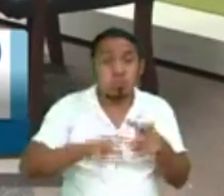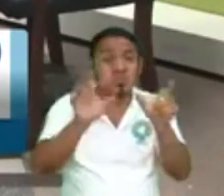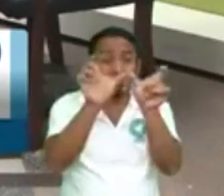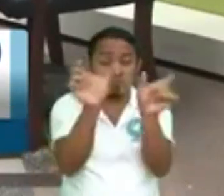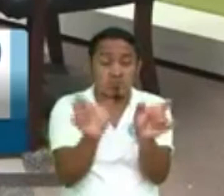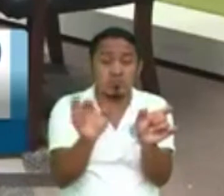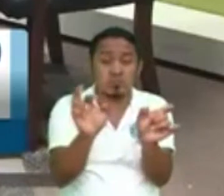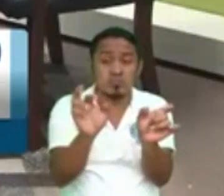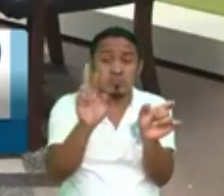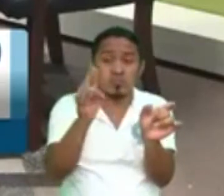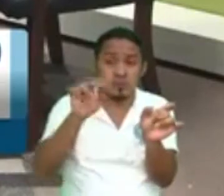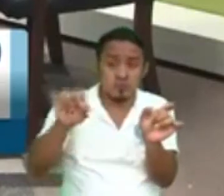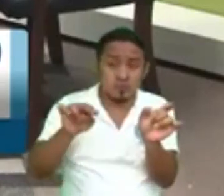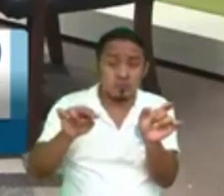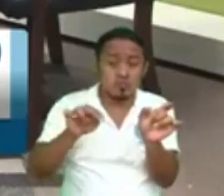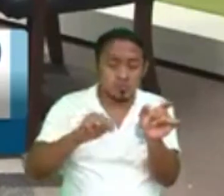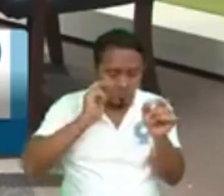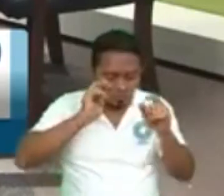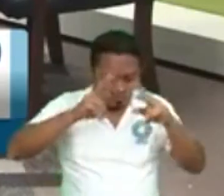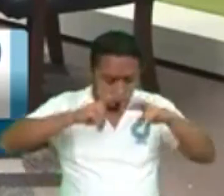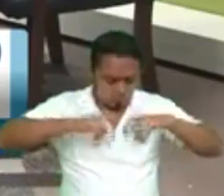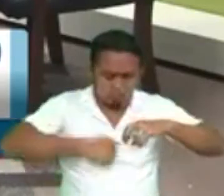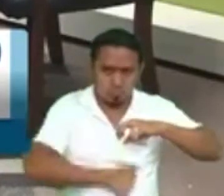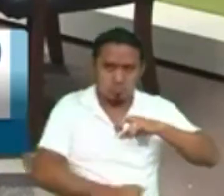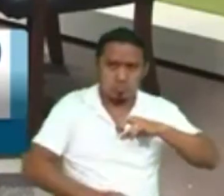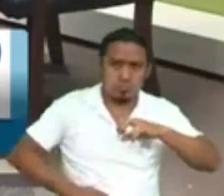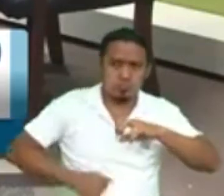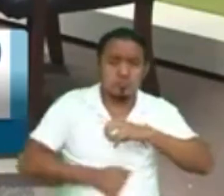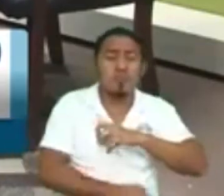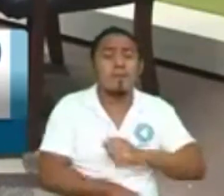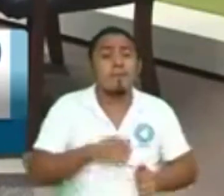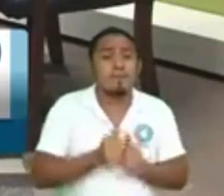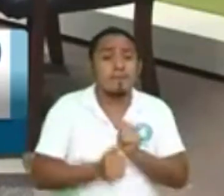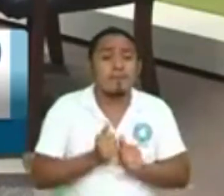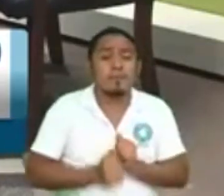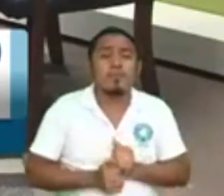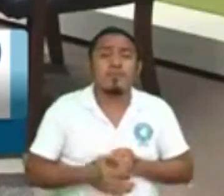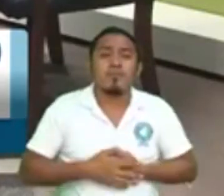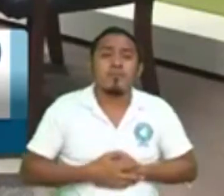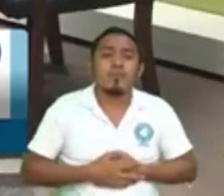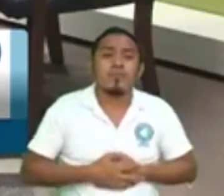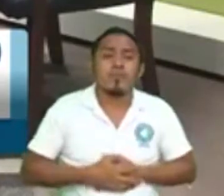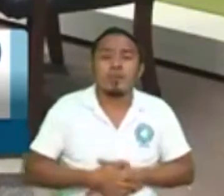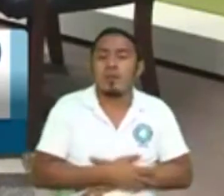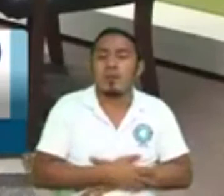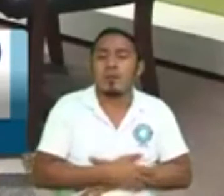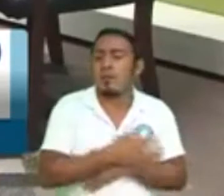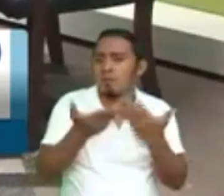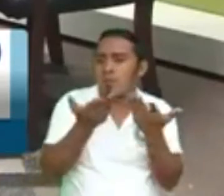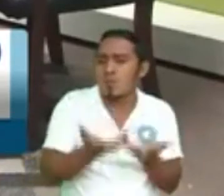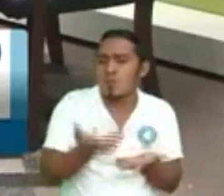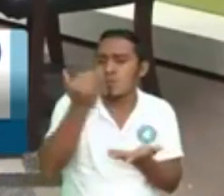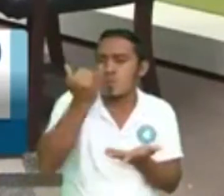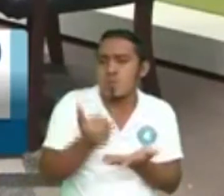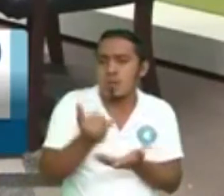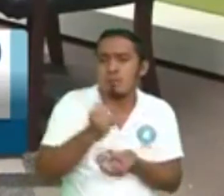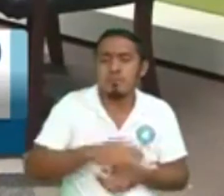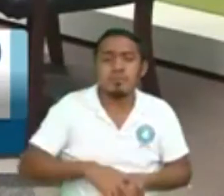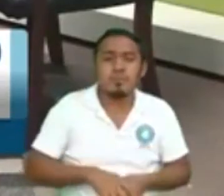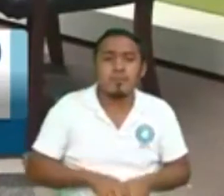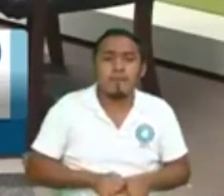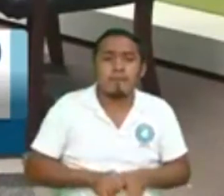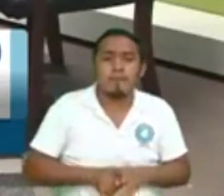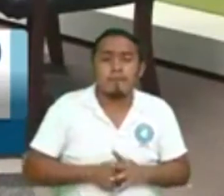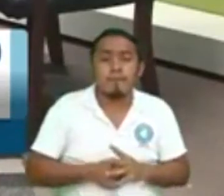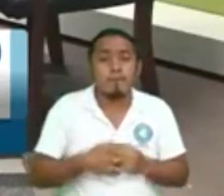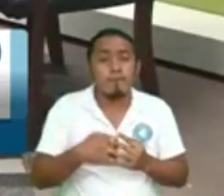lo podemos ver desde ya el feto, pues que ya le está causando daño al bebé. Bajo peso, ¿de qué peso hablamos más o menos? Cuando es ¿Cuál un es el pe peso cuál es el peso